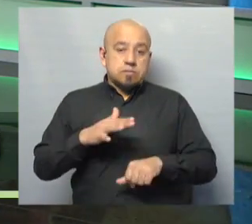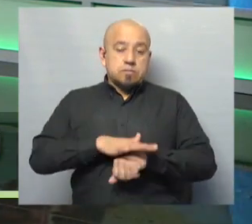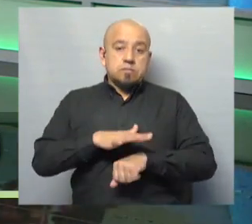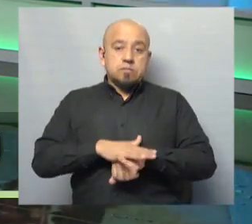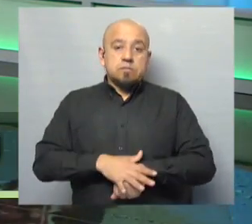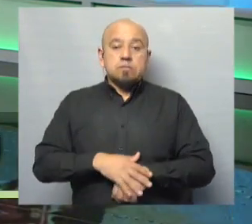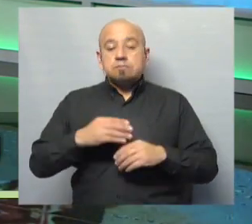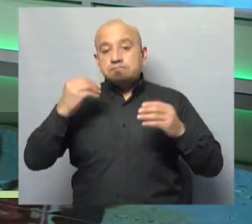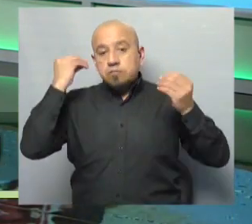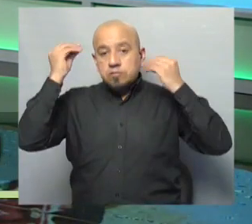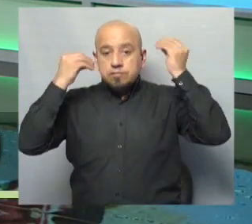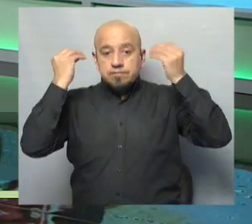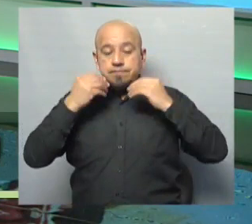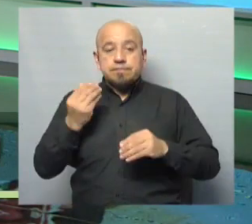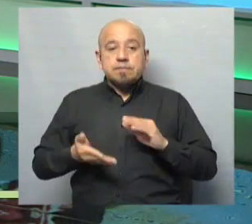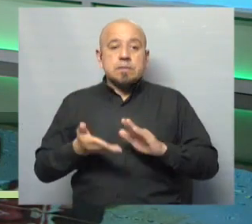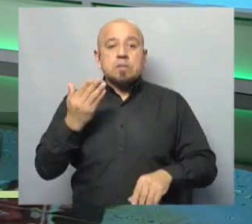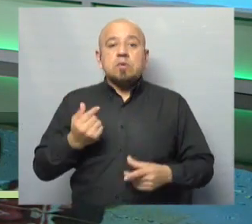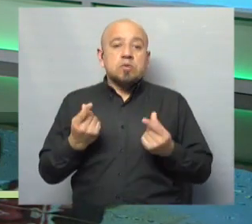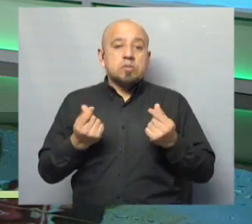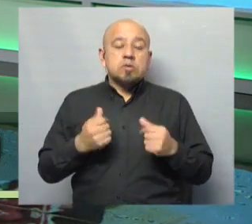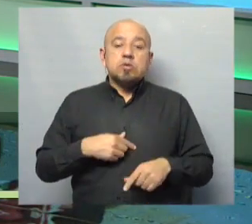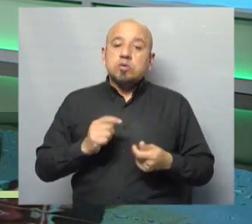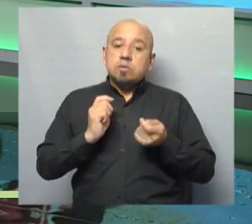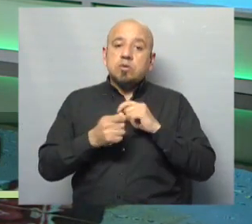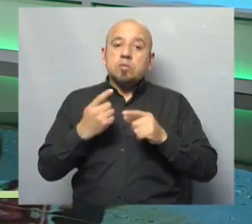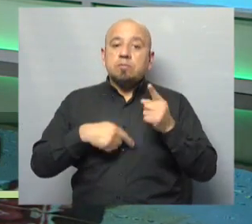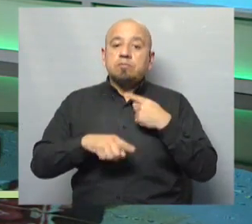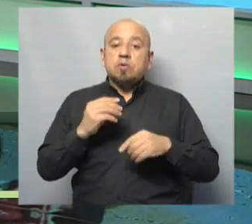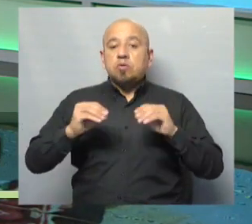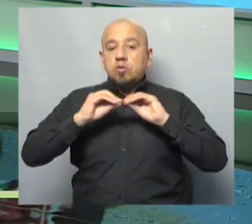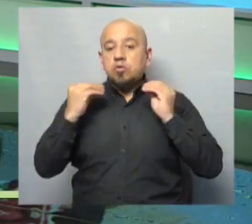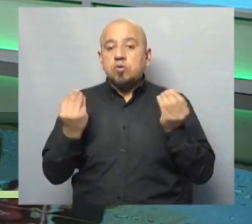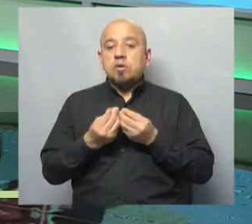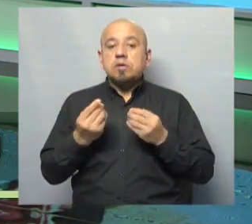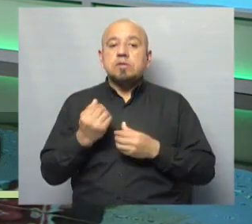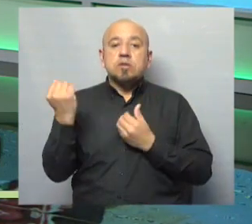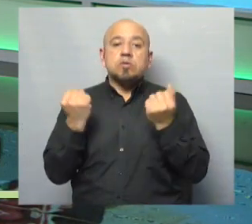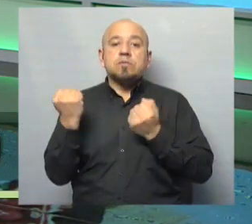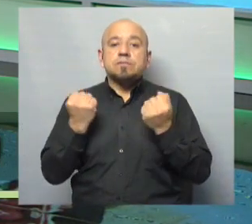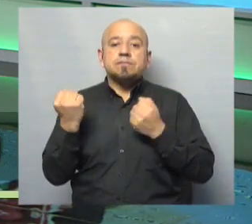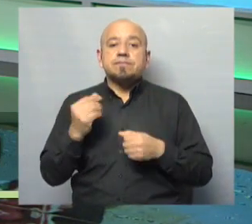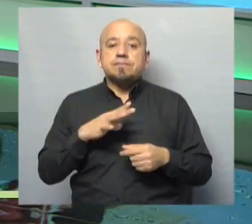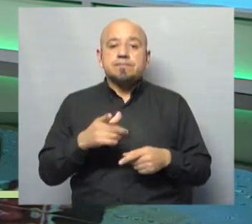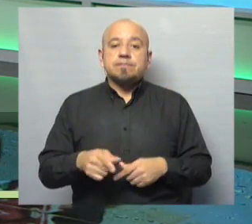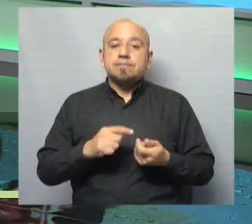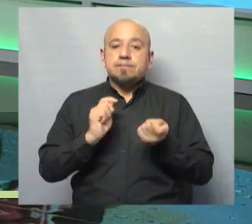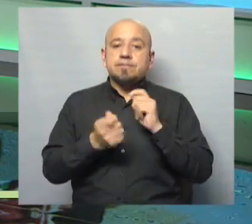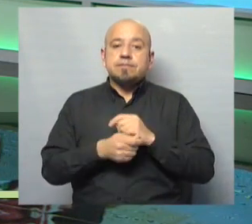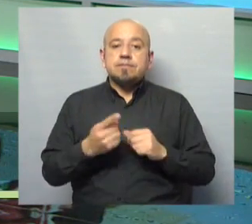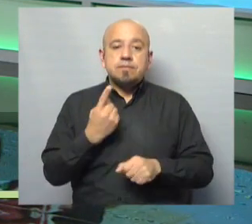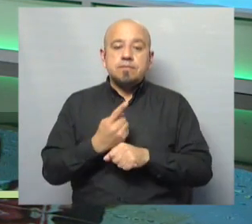la preocupación por el aumento de los precios eso ha ido variando pero el conjunto de los elementos económicos se han transformado en el principal